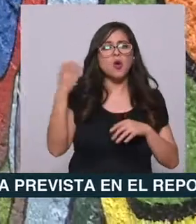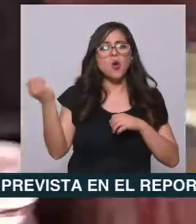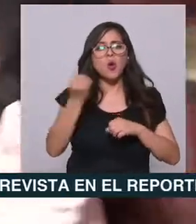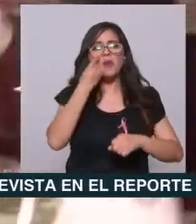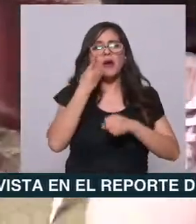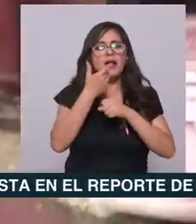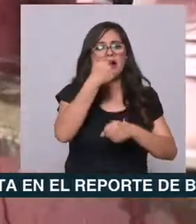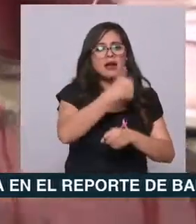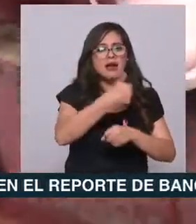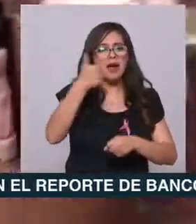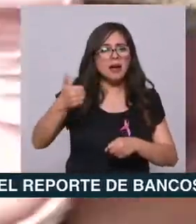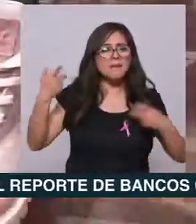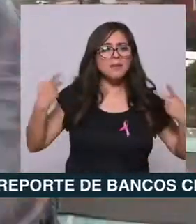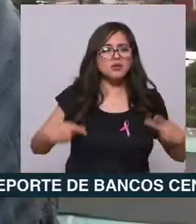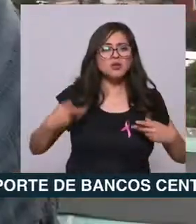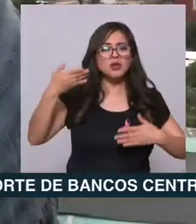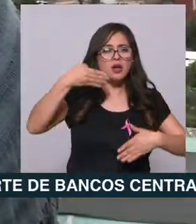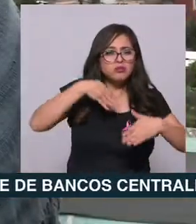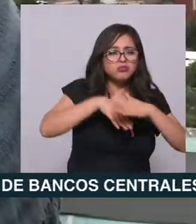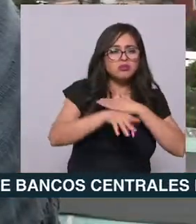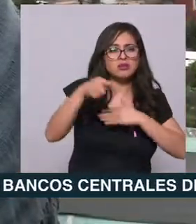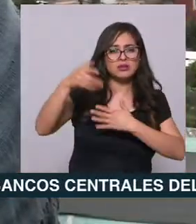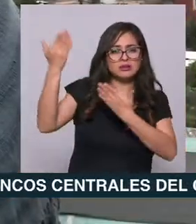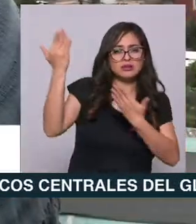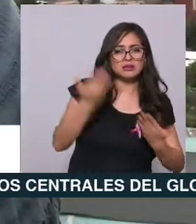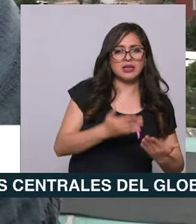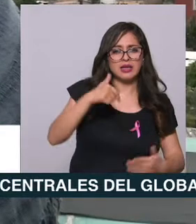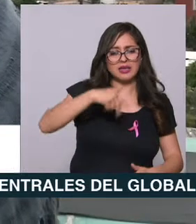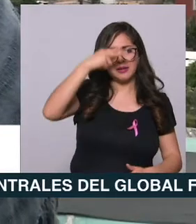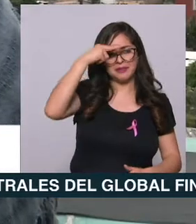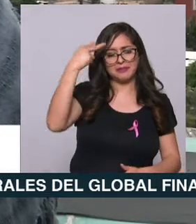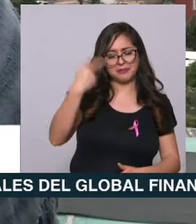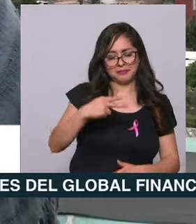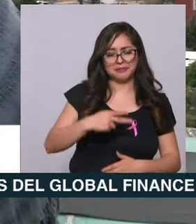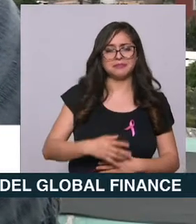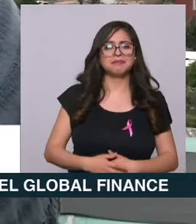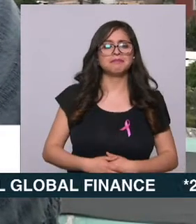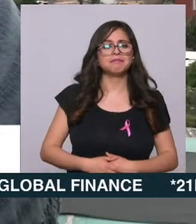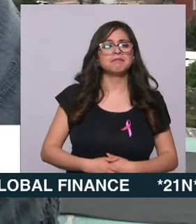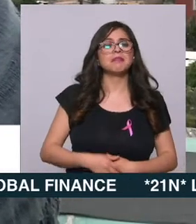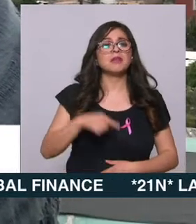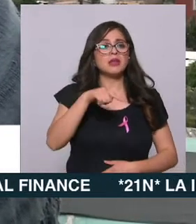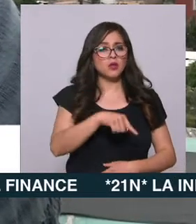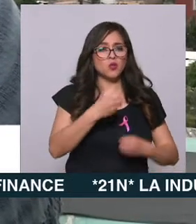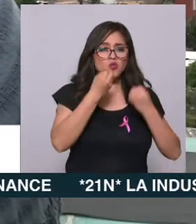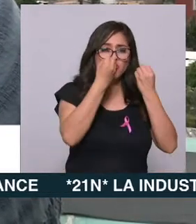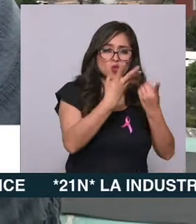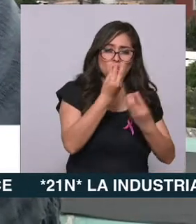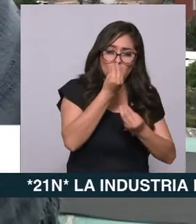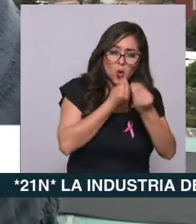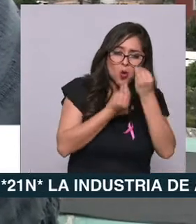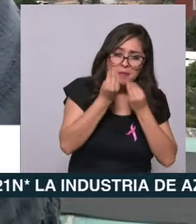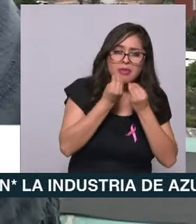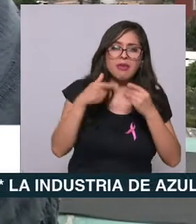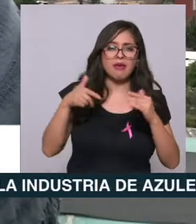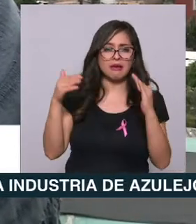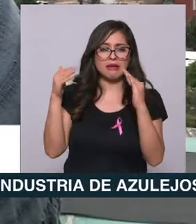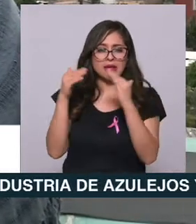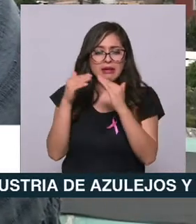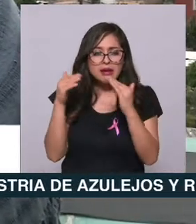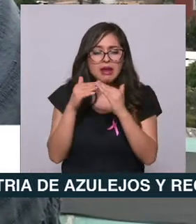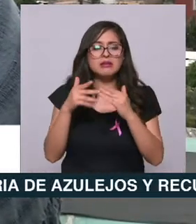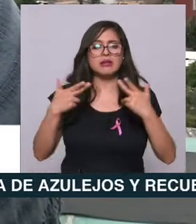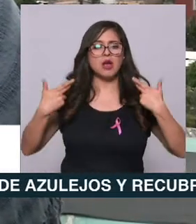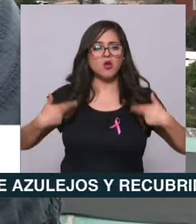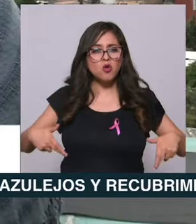cada uno de los que atraviesa nuestro país. Bueno, además del alimento y la casa, la ropa, 2